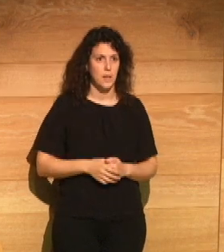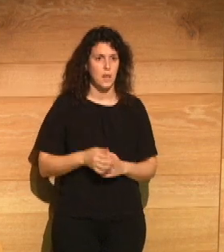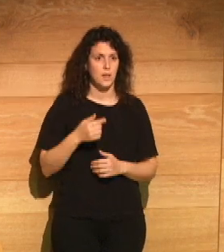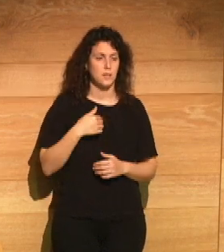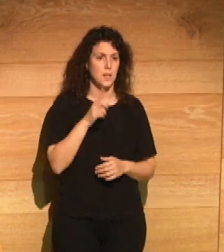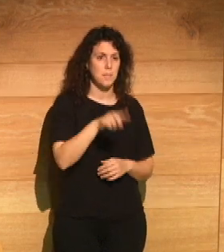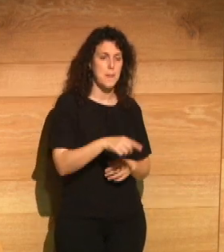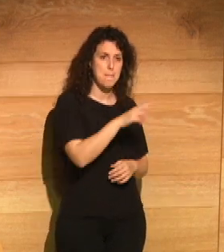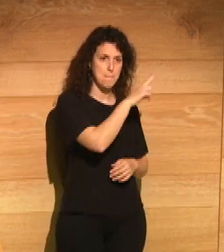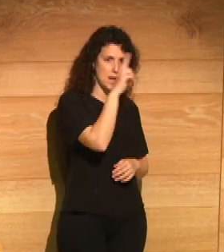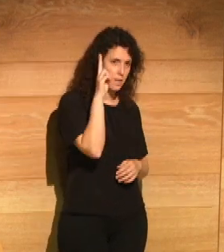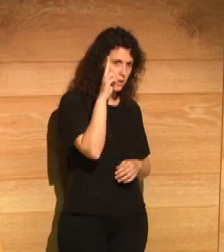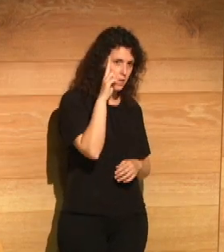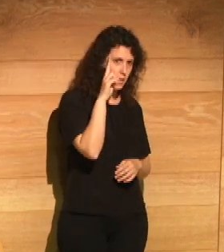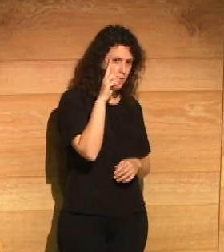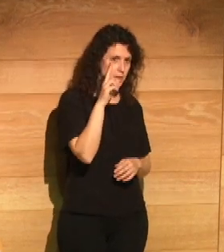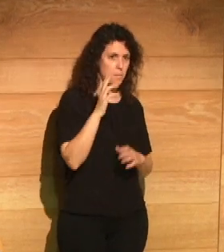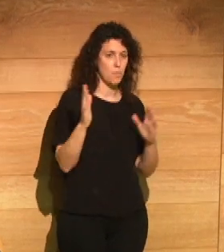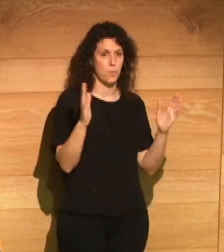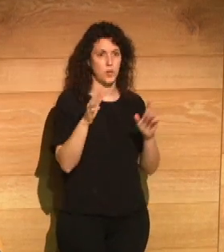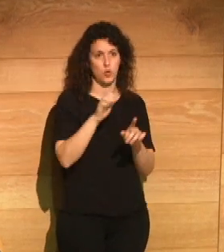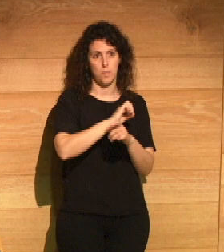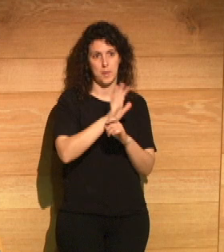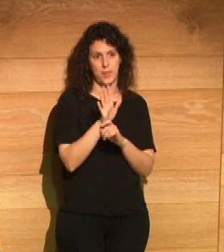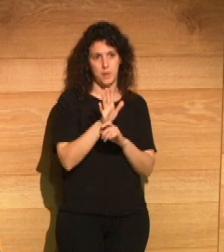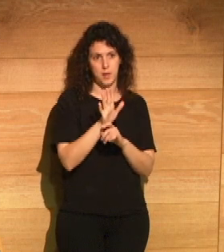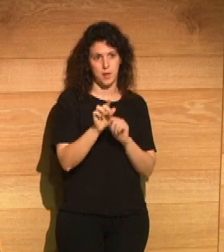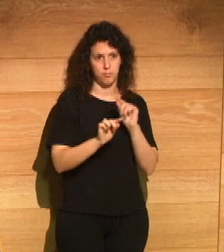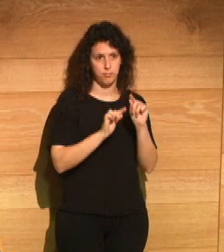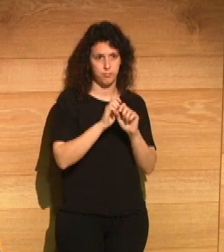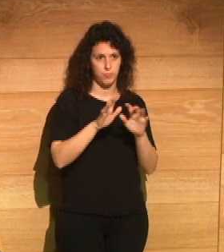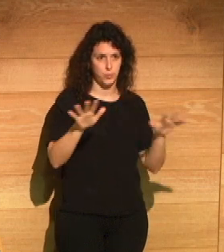Madrid, estamos en la magia de la pandemia.